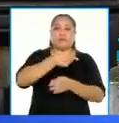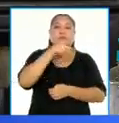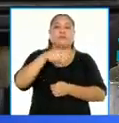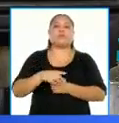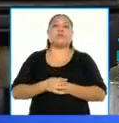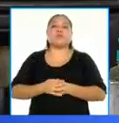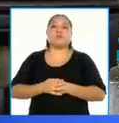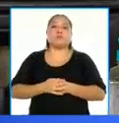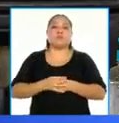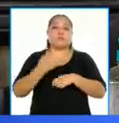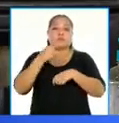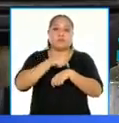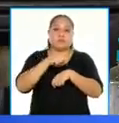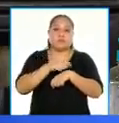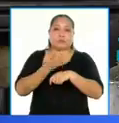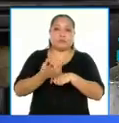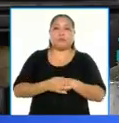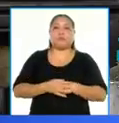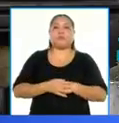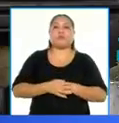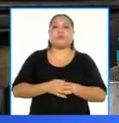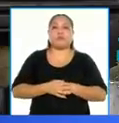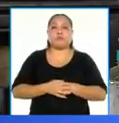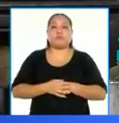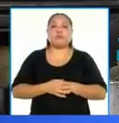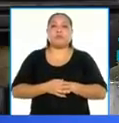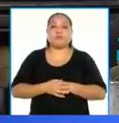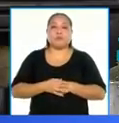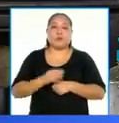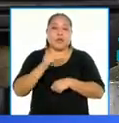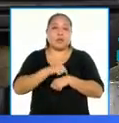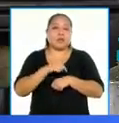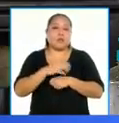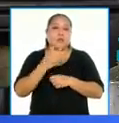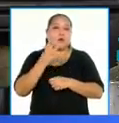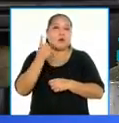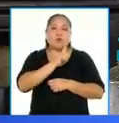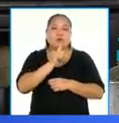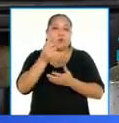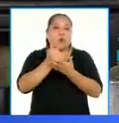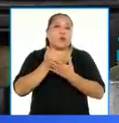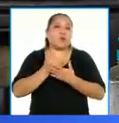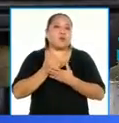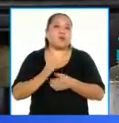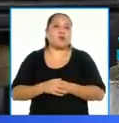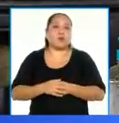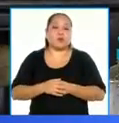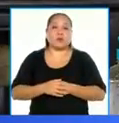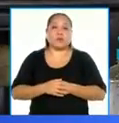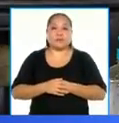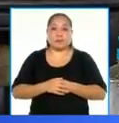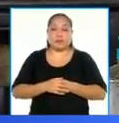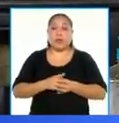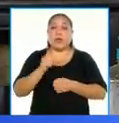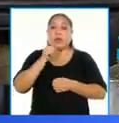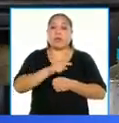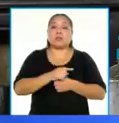durante periodos que en principio nos ayudan a evitar